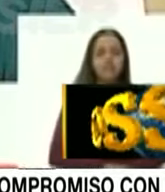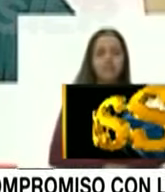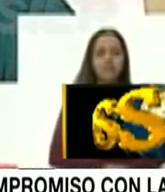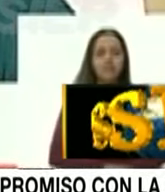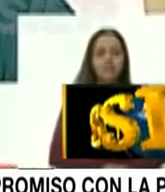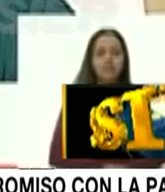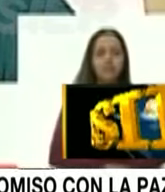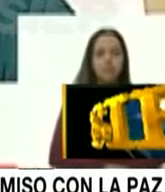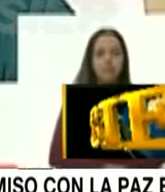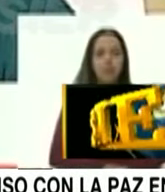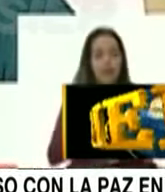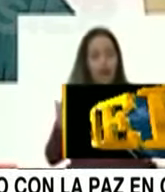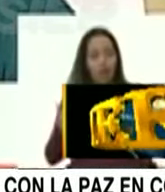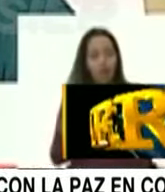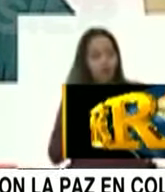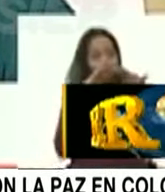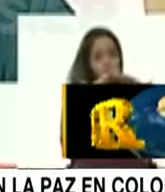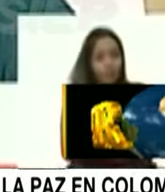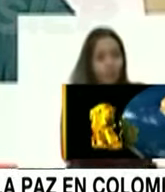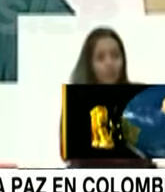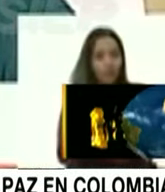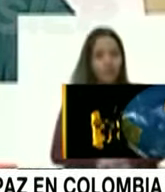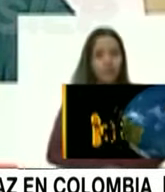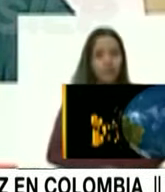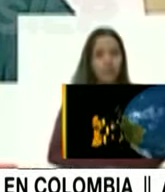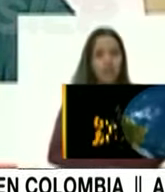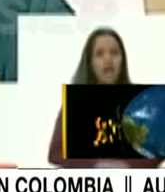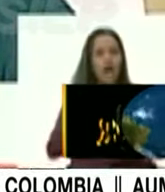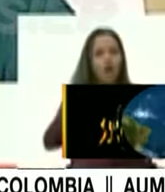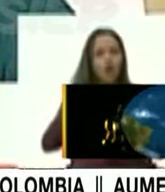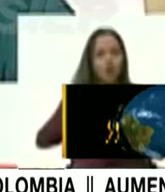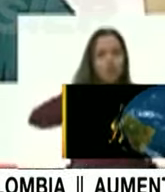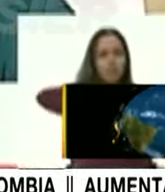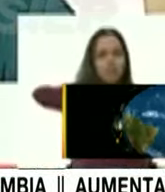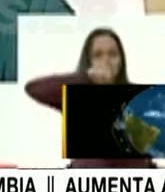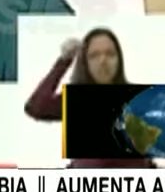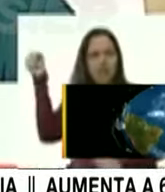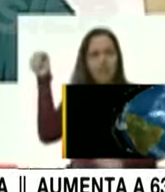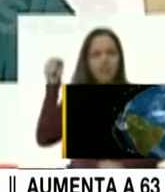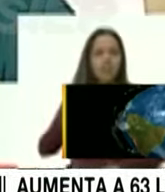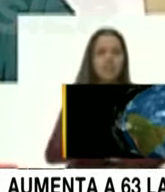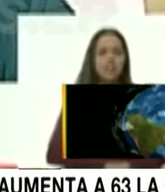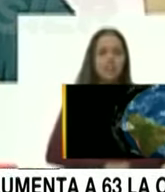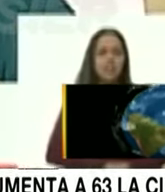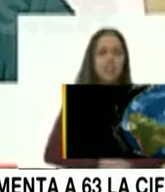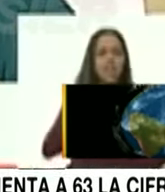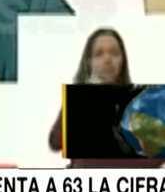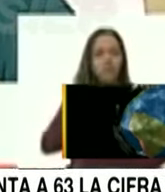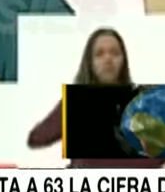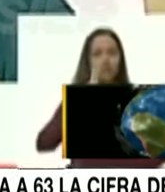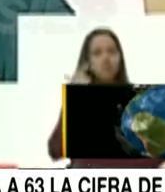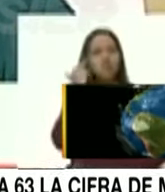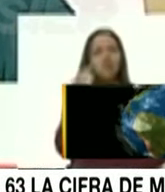Y te he entregado de mis manos la réplica del sable que usó el libertador